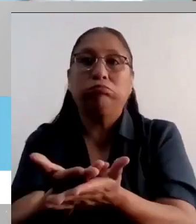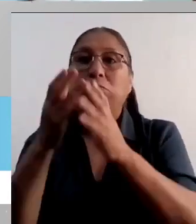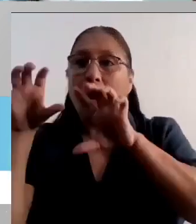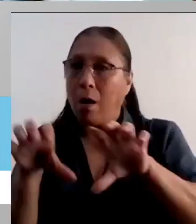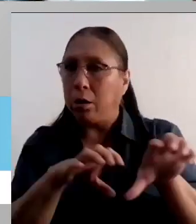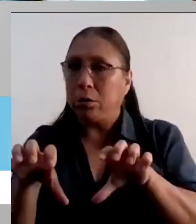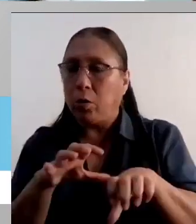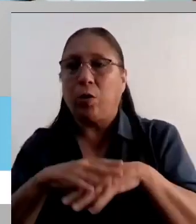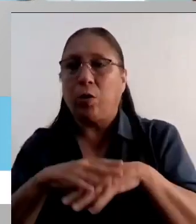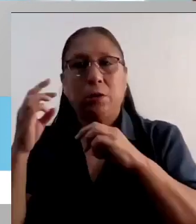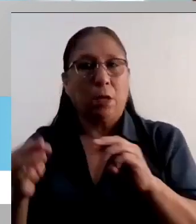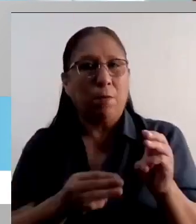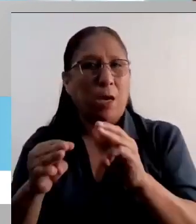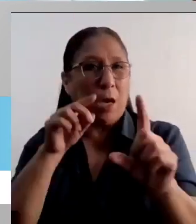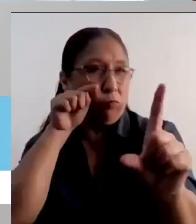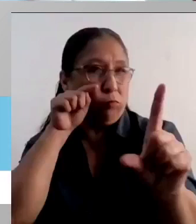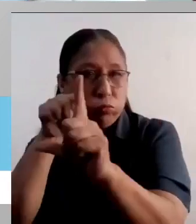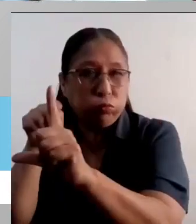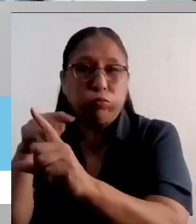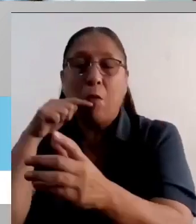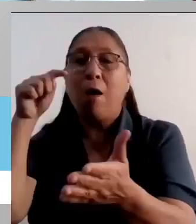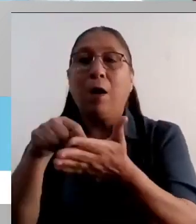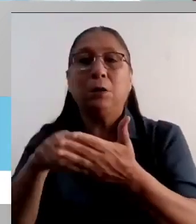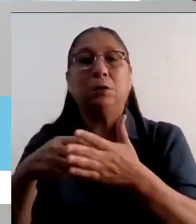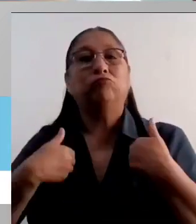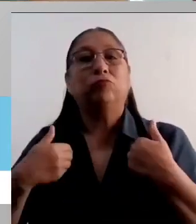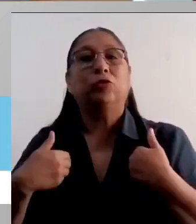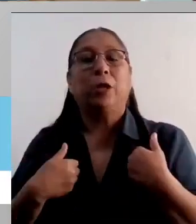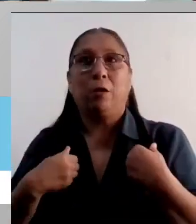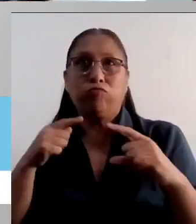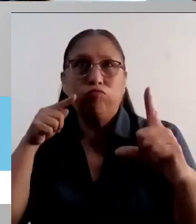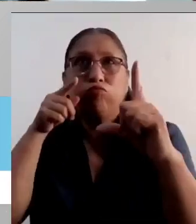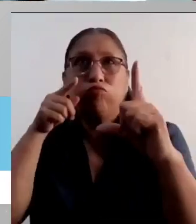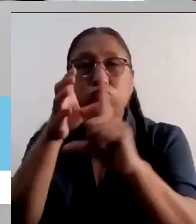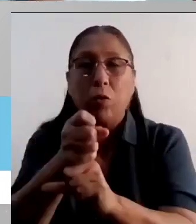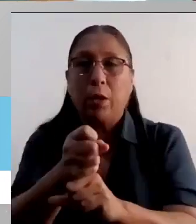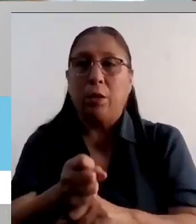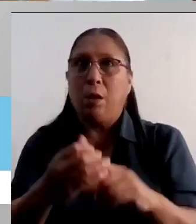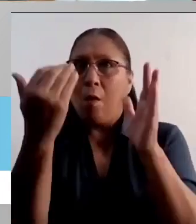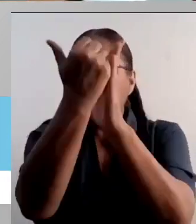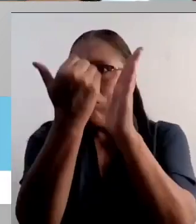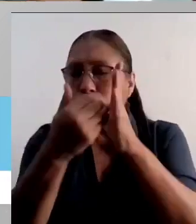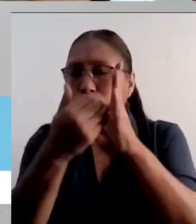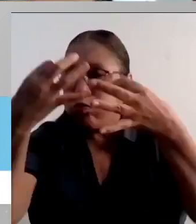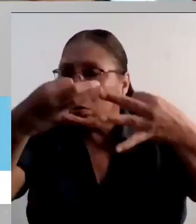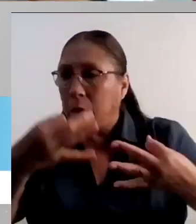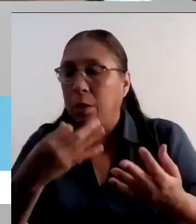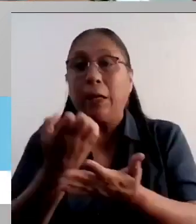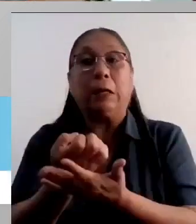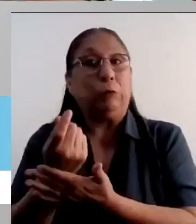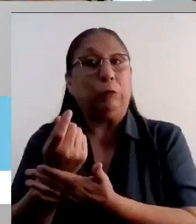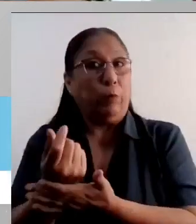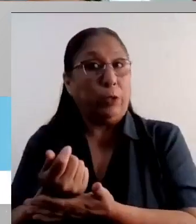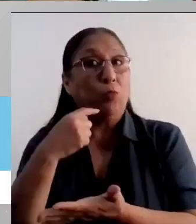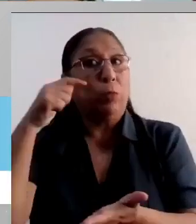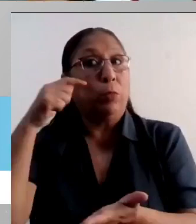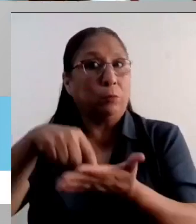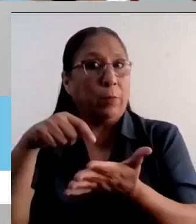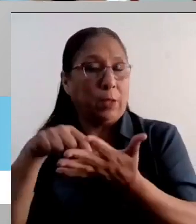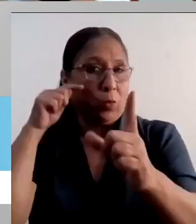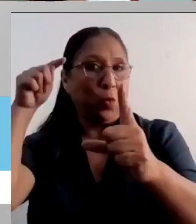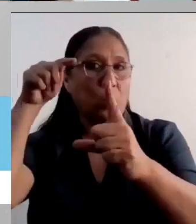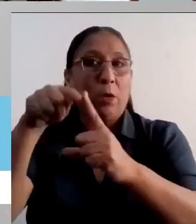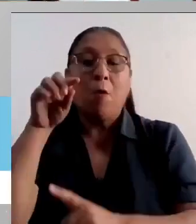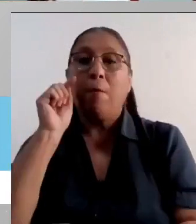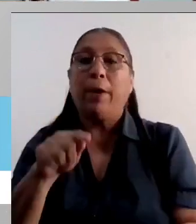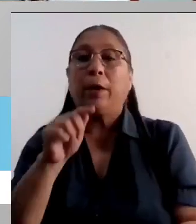estrategias específicas, así como contar con metas, indicadores claros y un presupuesto destinado para esas metas, a fin de que